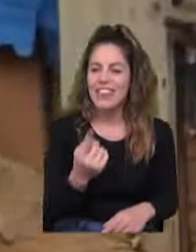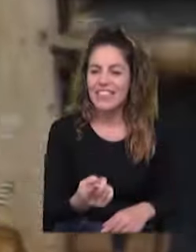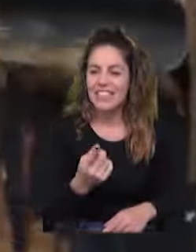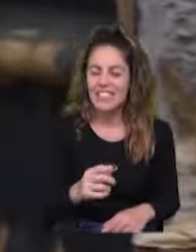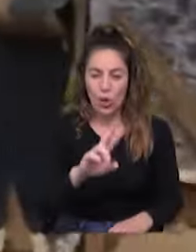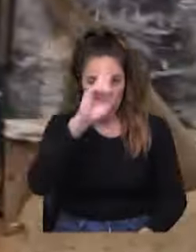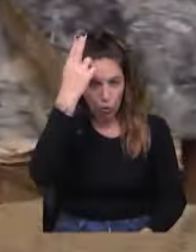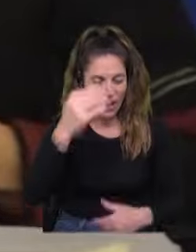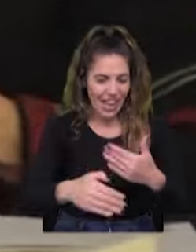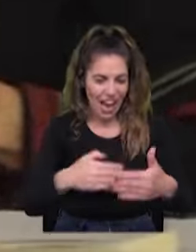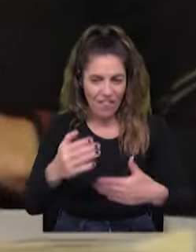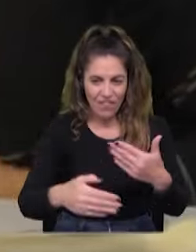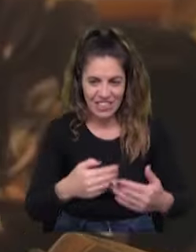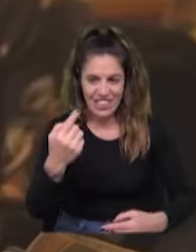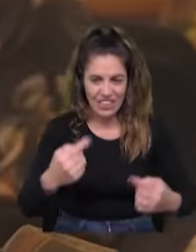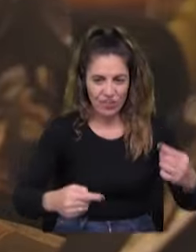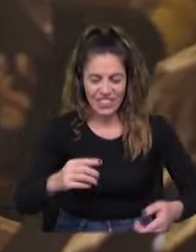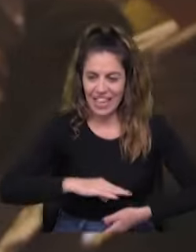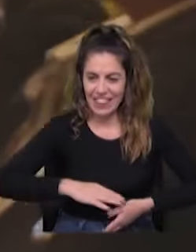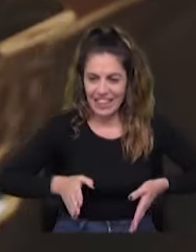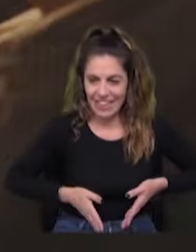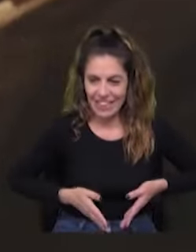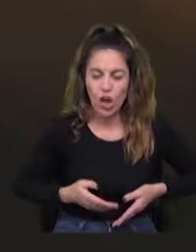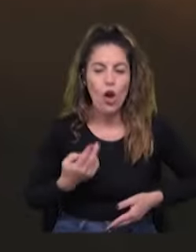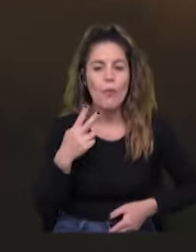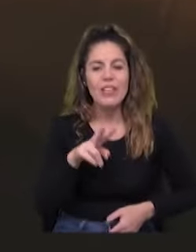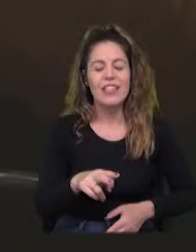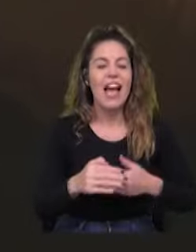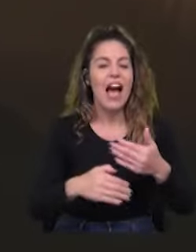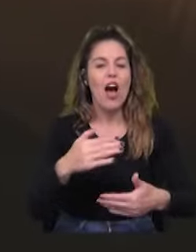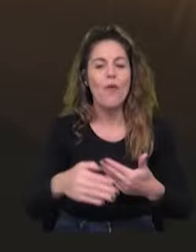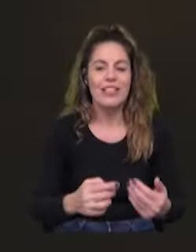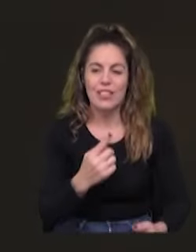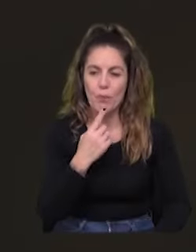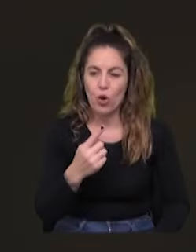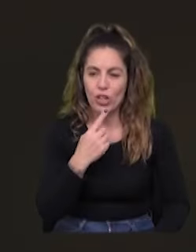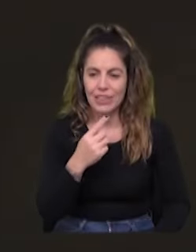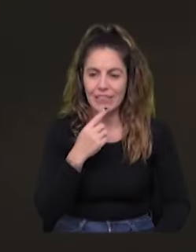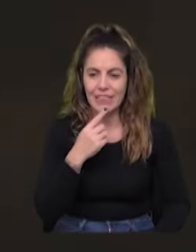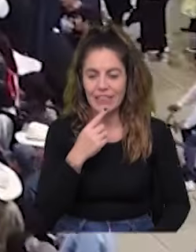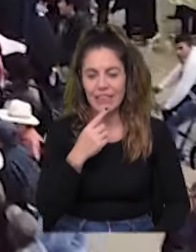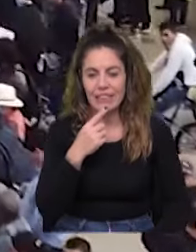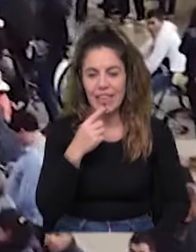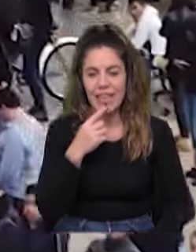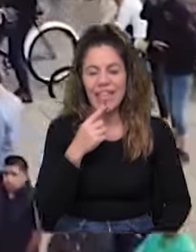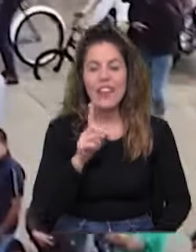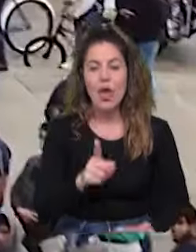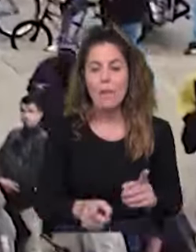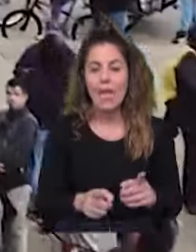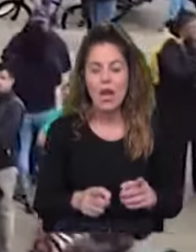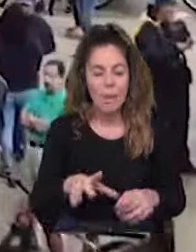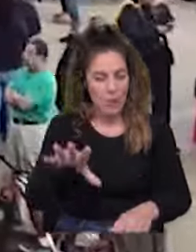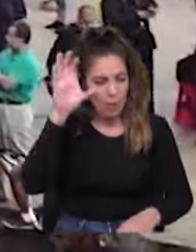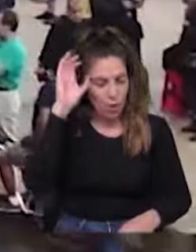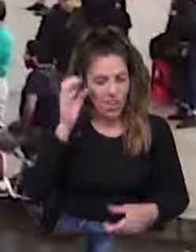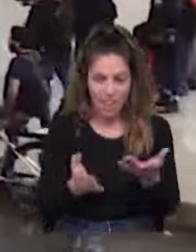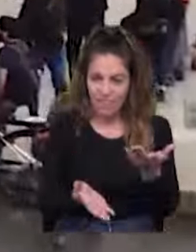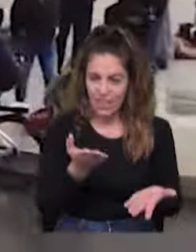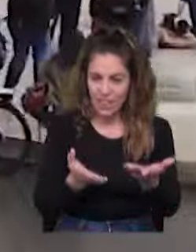en temas de diversidad de género visibilidad y avances en políticas para personas lgbti así como en temas de memoria verdad y